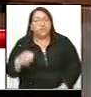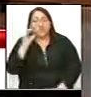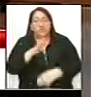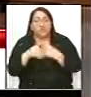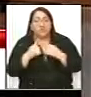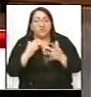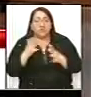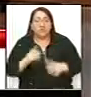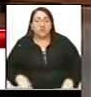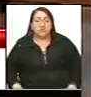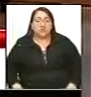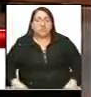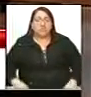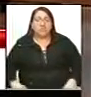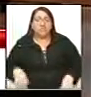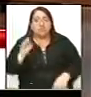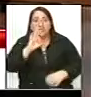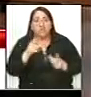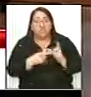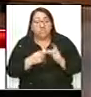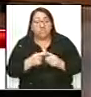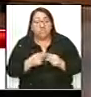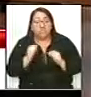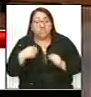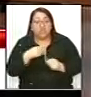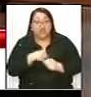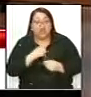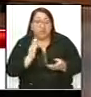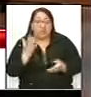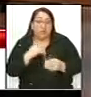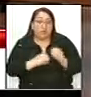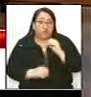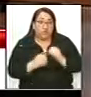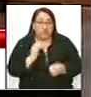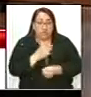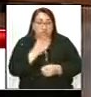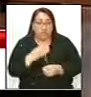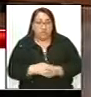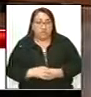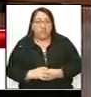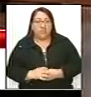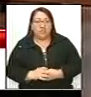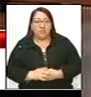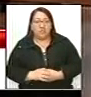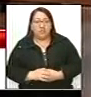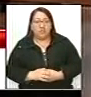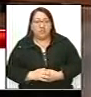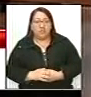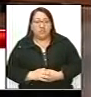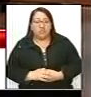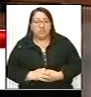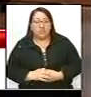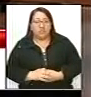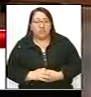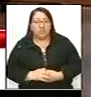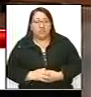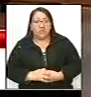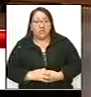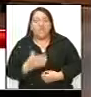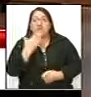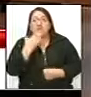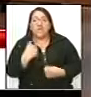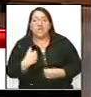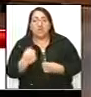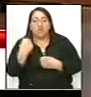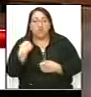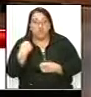seamos promedio. Entonces, si nosotros vamos a solucionar el problema de quienes tienen la